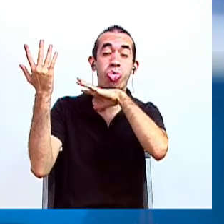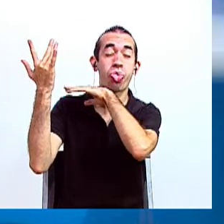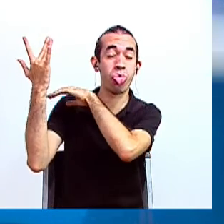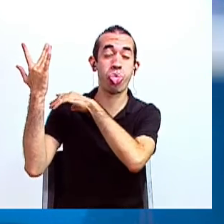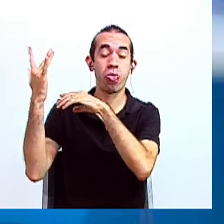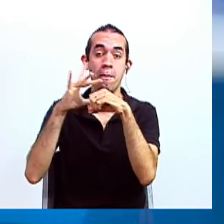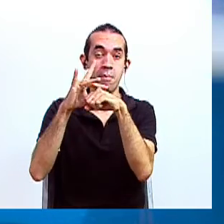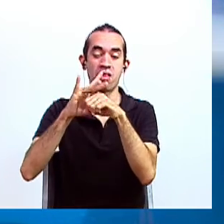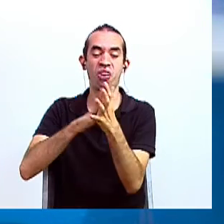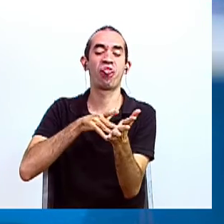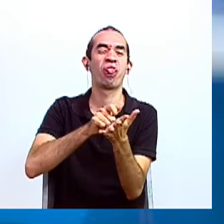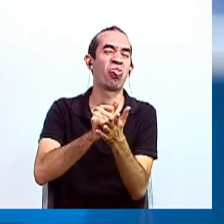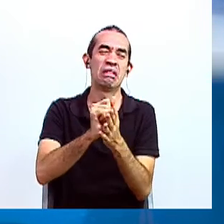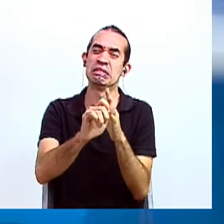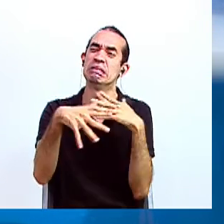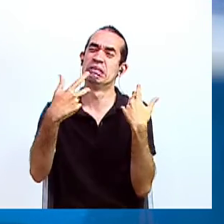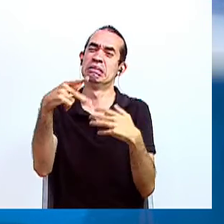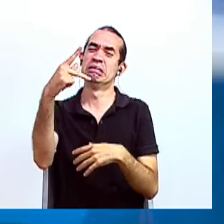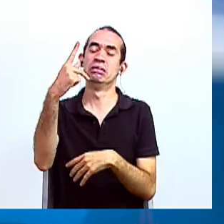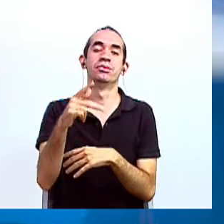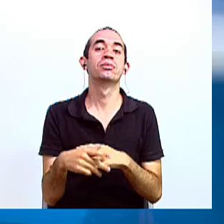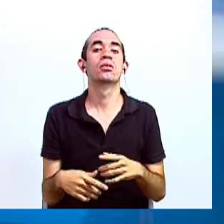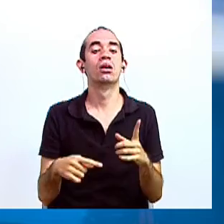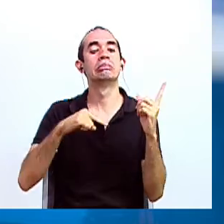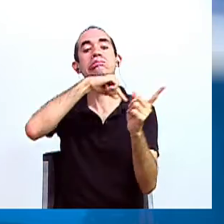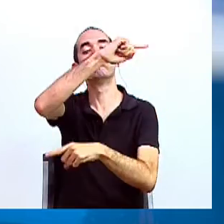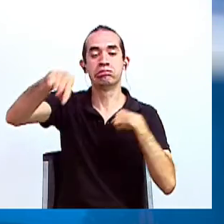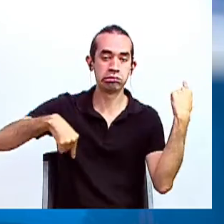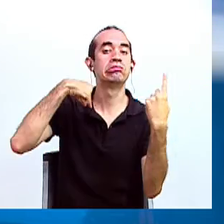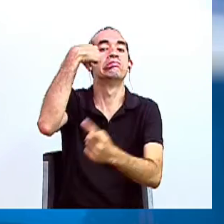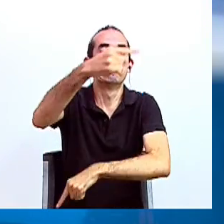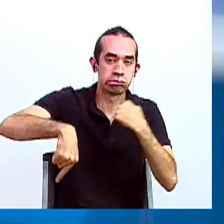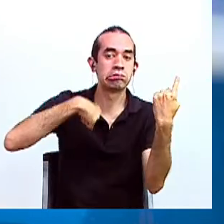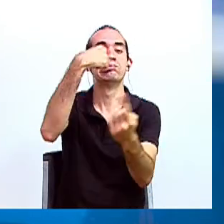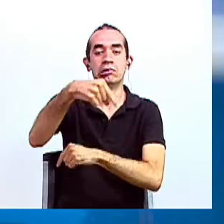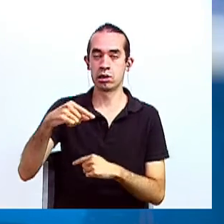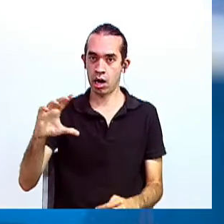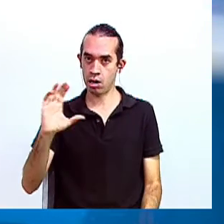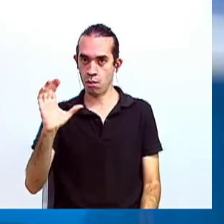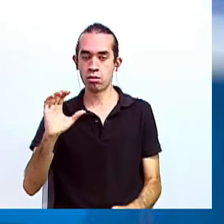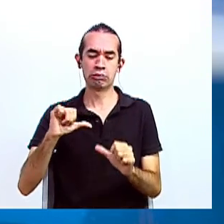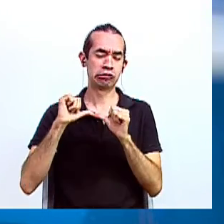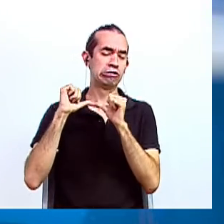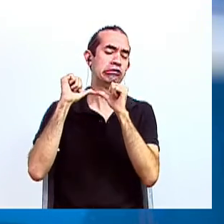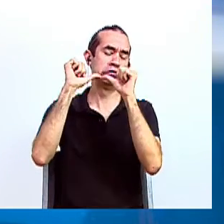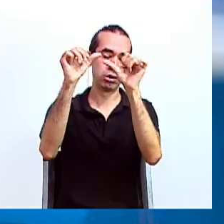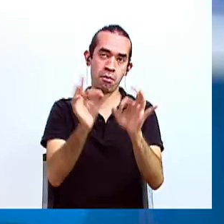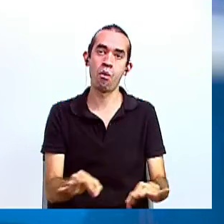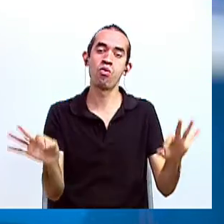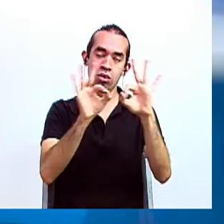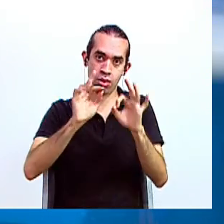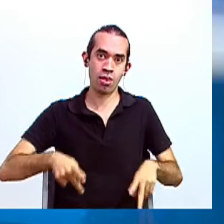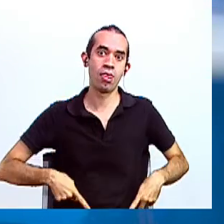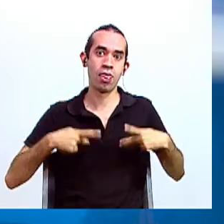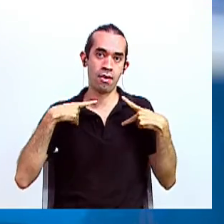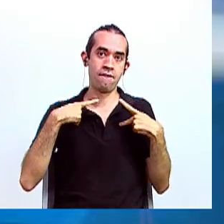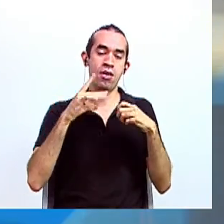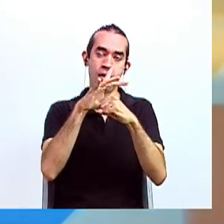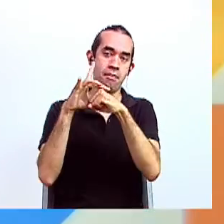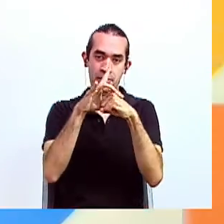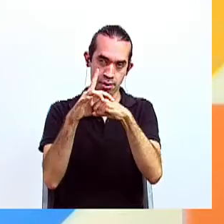ciclo del carbono es un proceso que se repite de forma ininterrumpida y es fundamental para la vida del planeta.